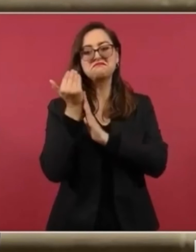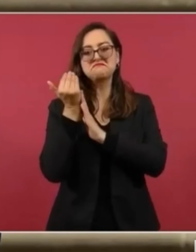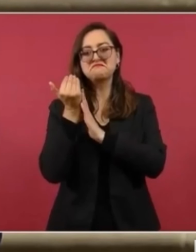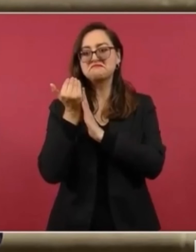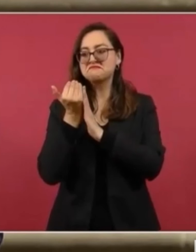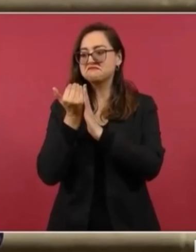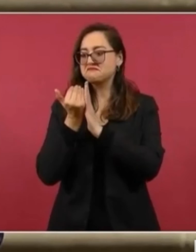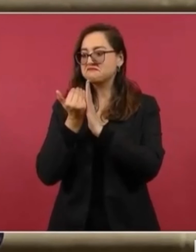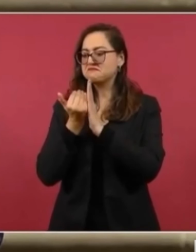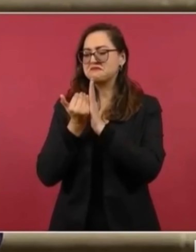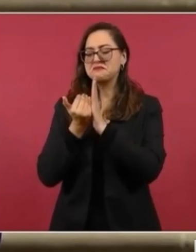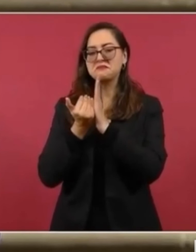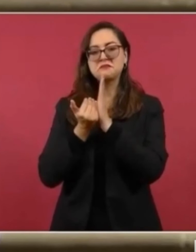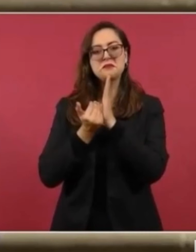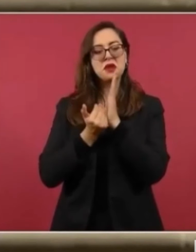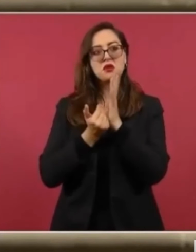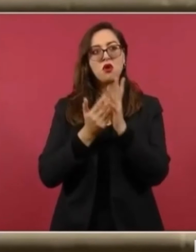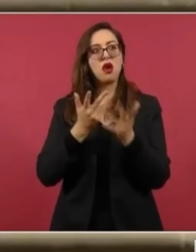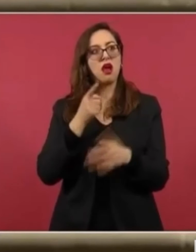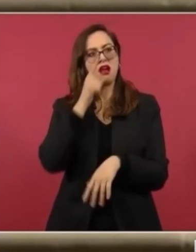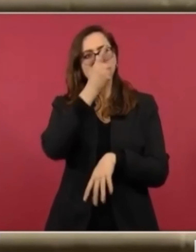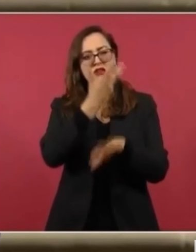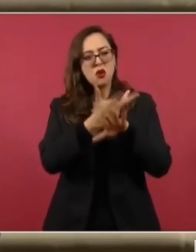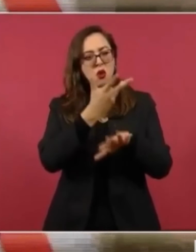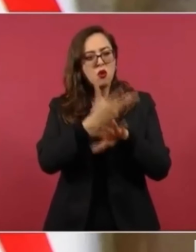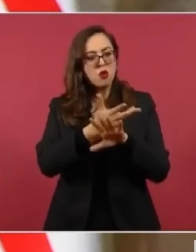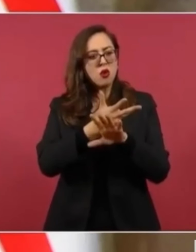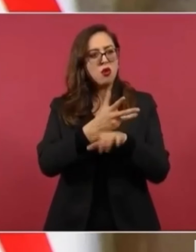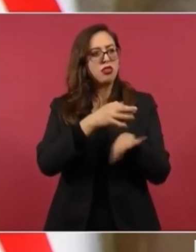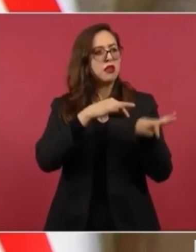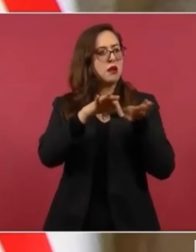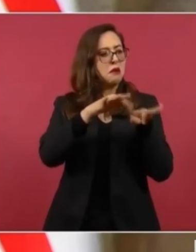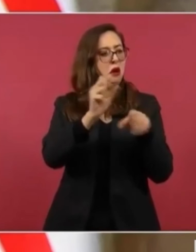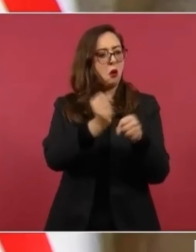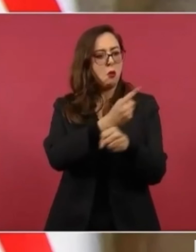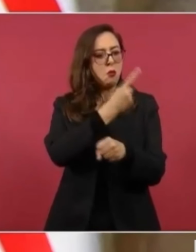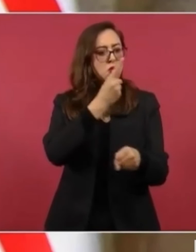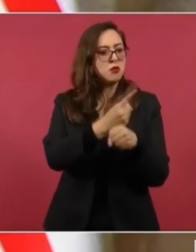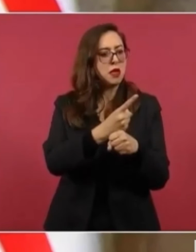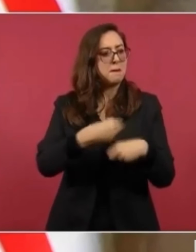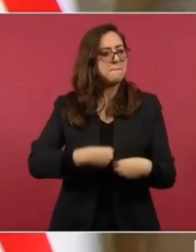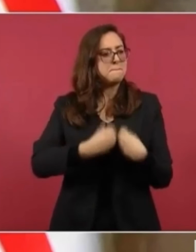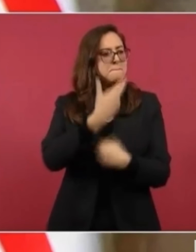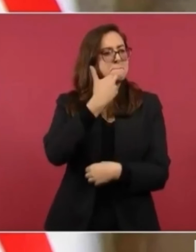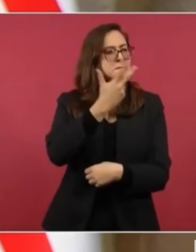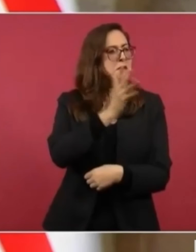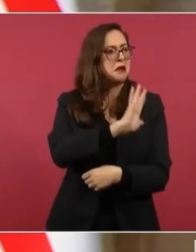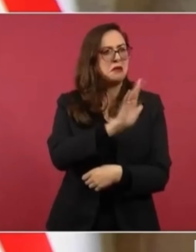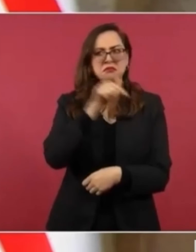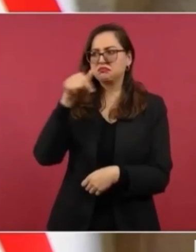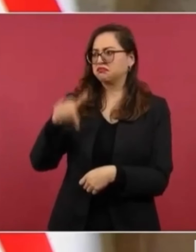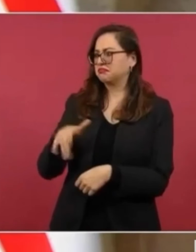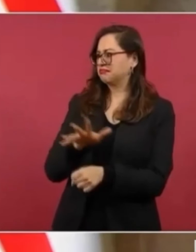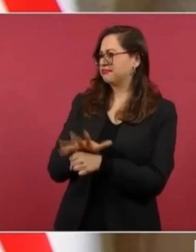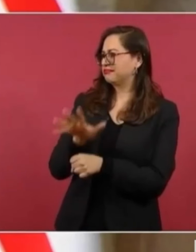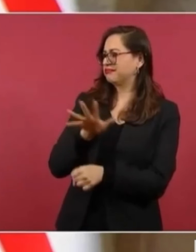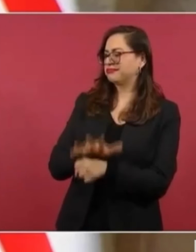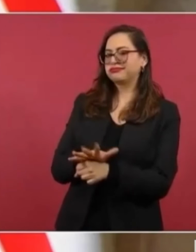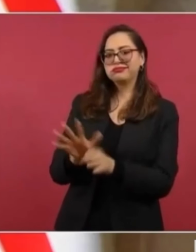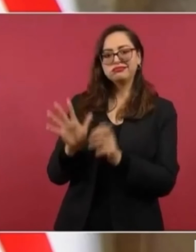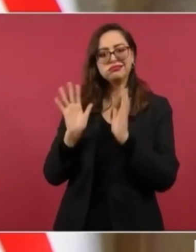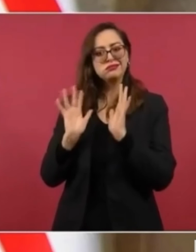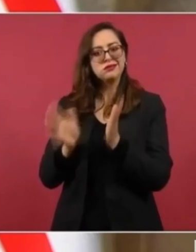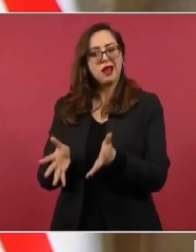Unidos en busca de oportunidades de trabajo y de mejores condiciones de vida, sino que para muchos jóvenes